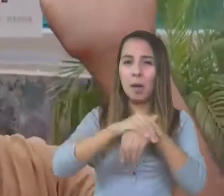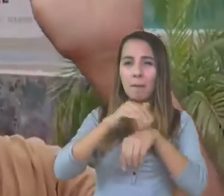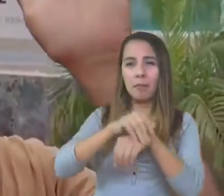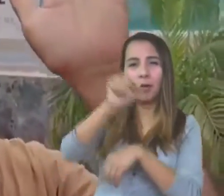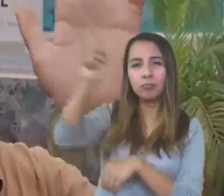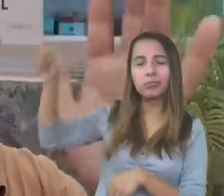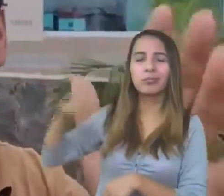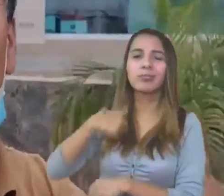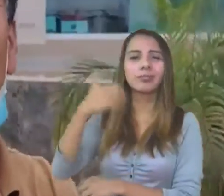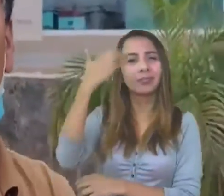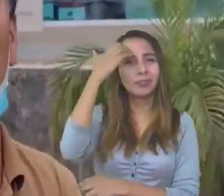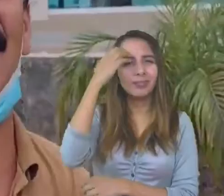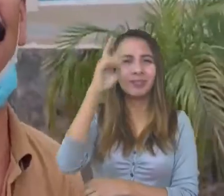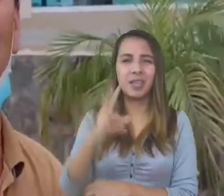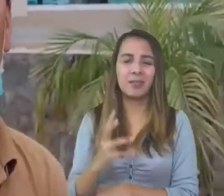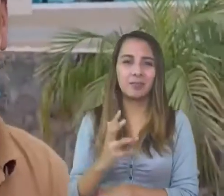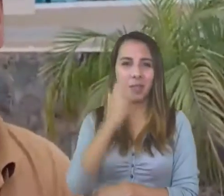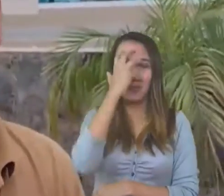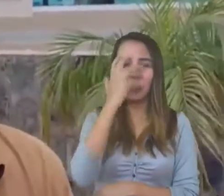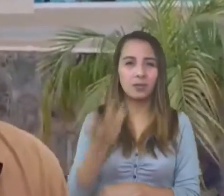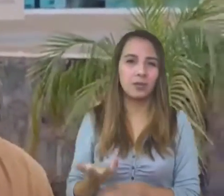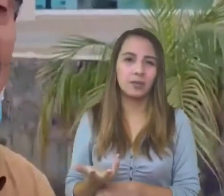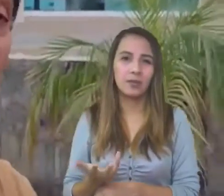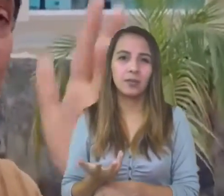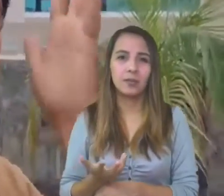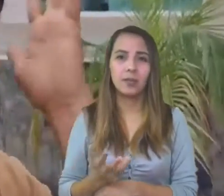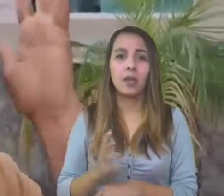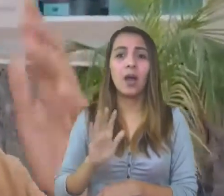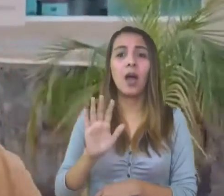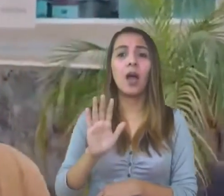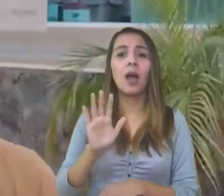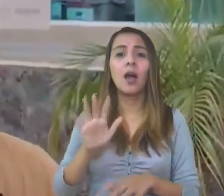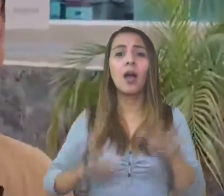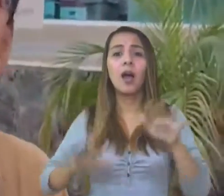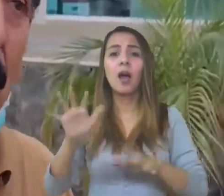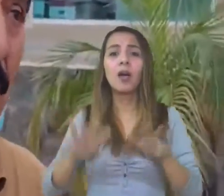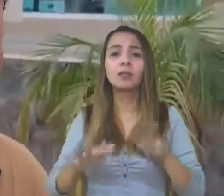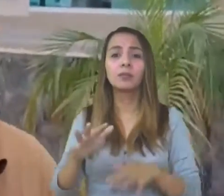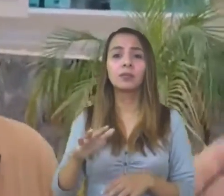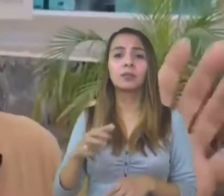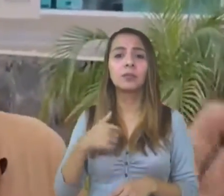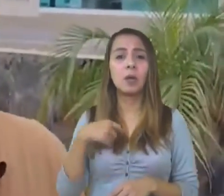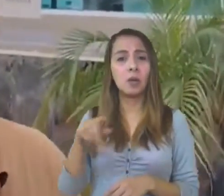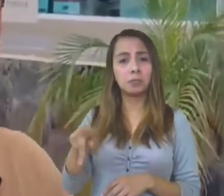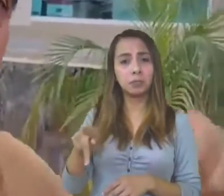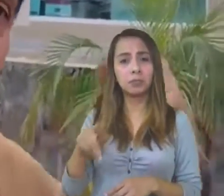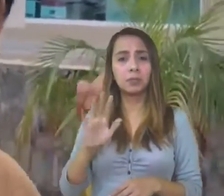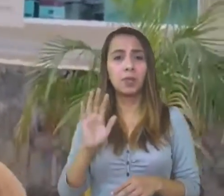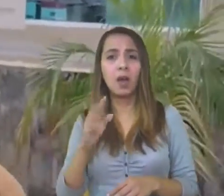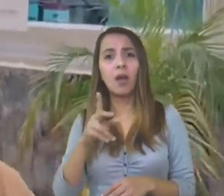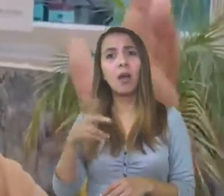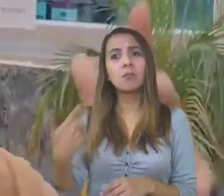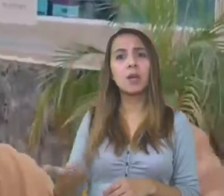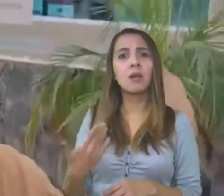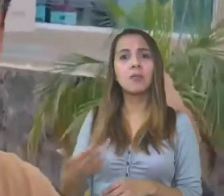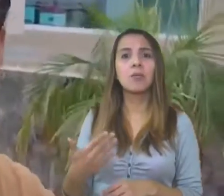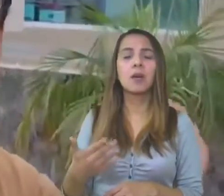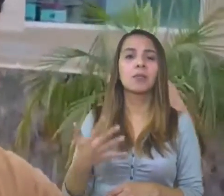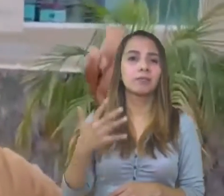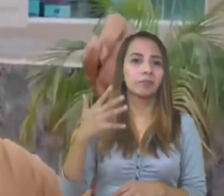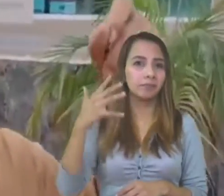y es una vergüenza. A veces te alegras porque dices, ah, mira qué bueno que es un paisano. No, dices tú qué bueno, no, hombre, nos fue como en